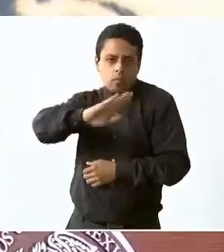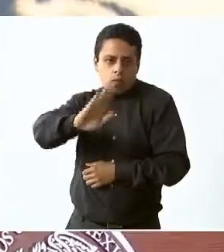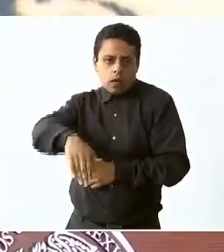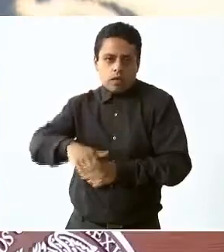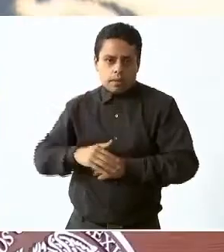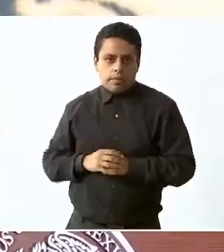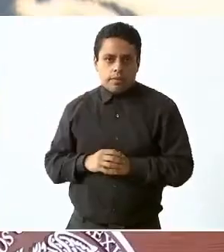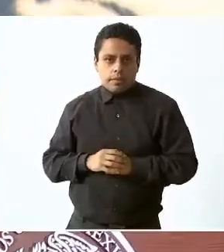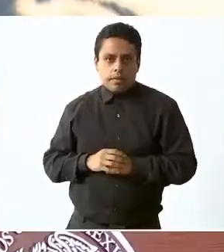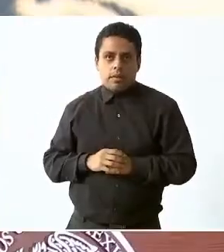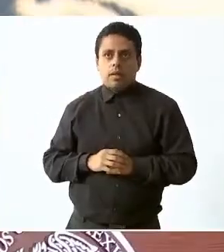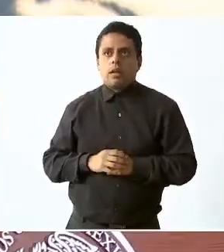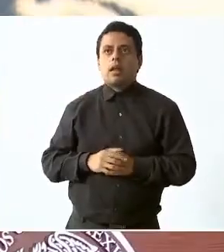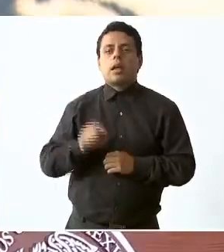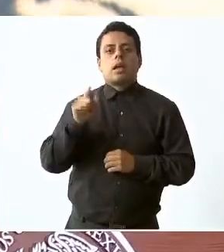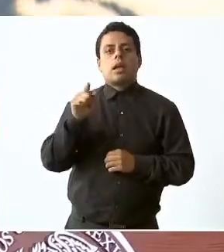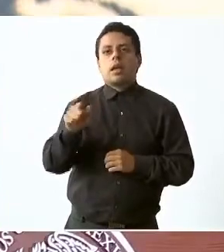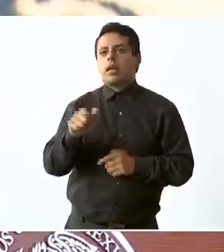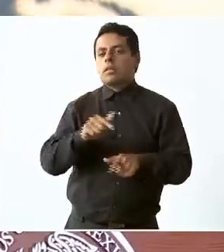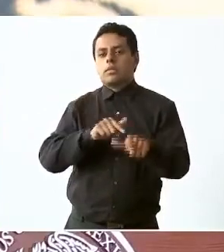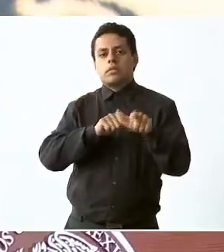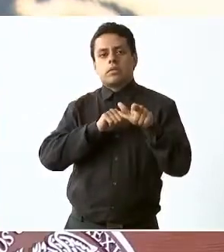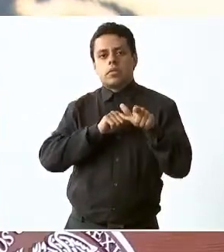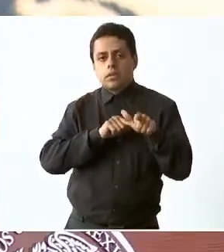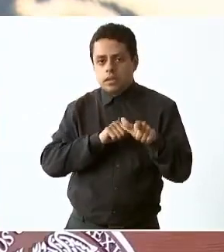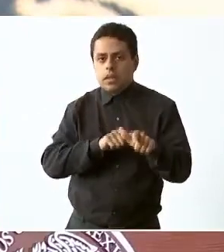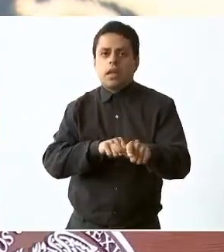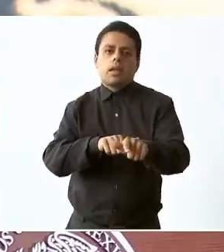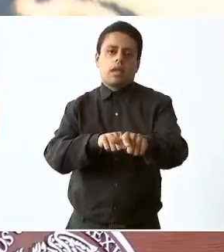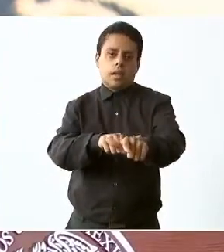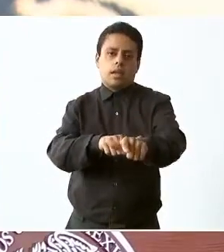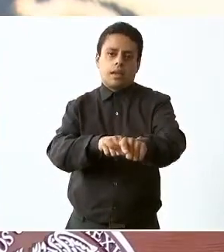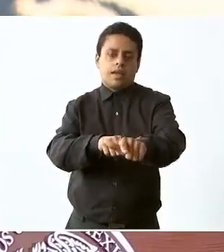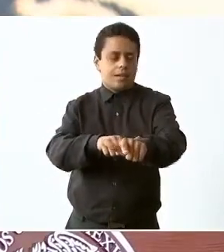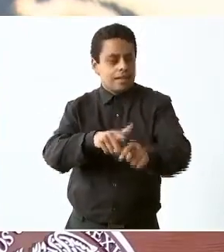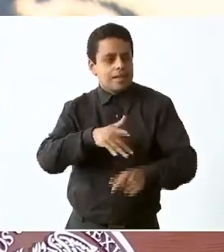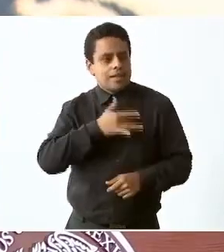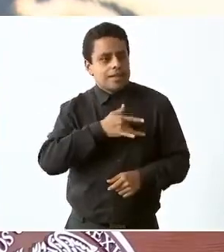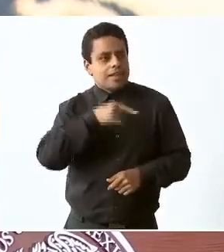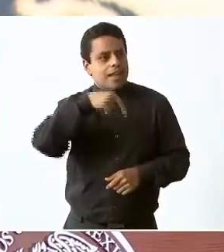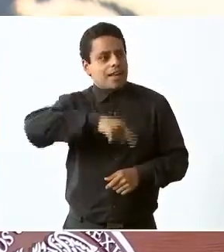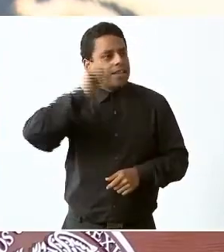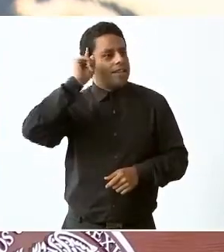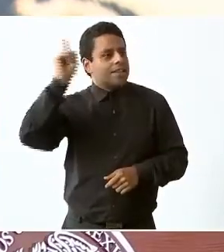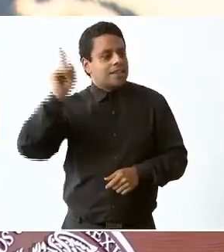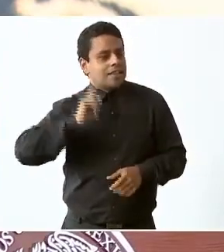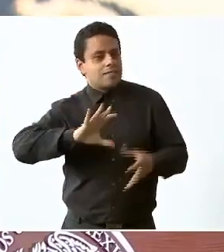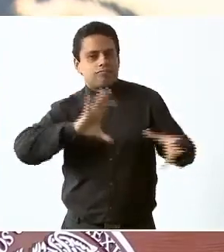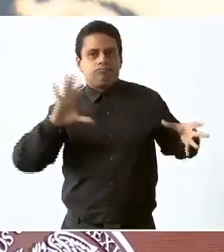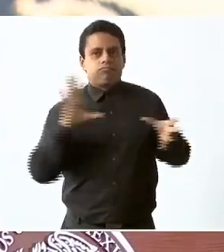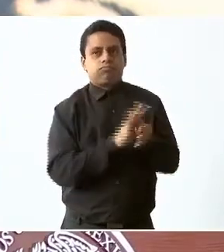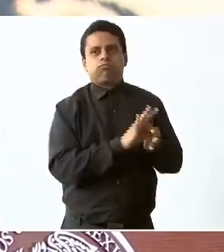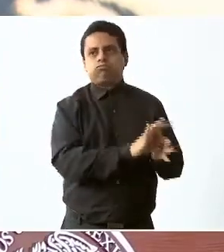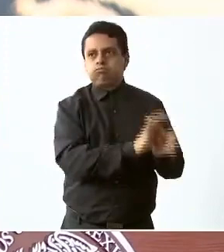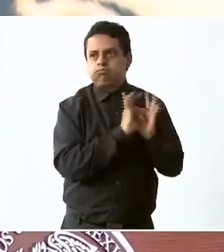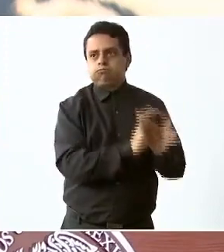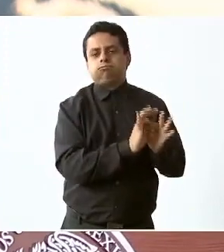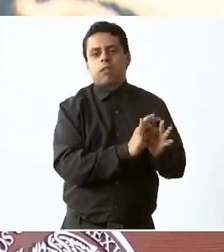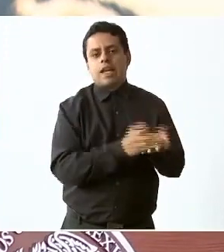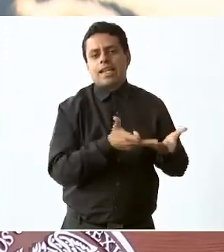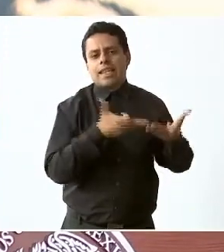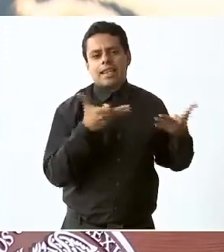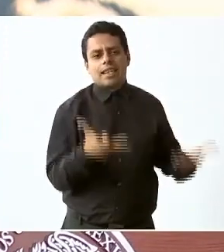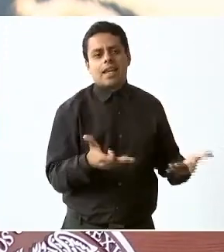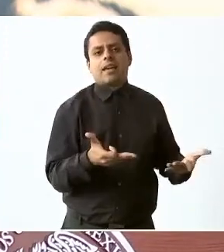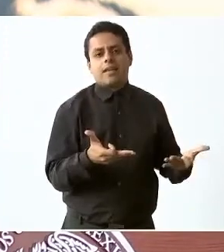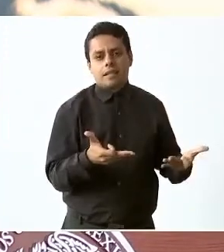nunca rompió con los fuertes lazos que lo unían a su terruño, a su matria, a su entraña. Nunca